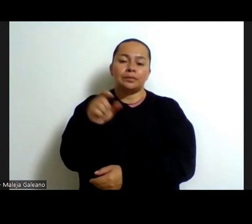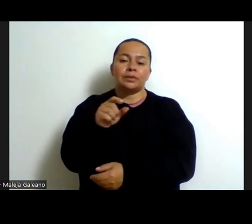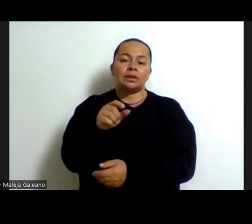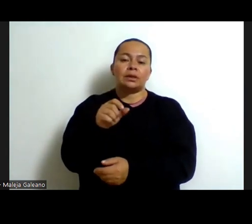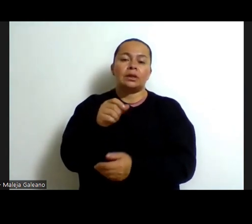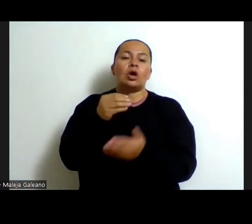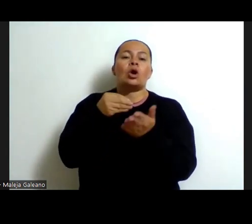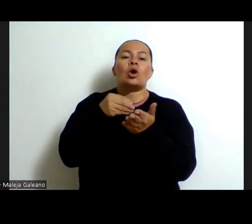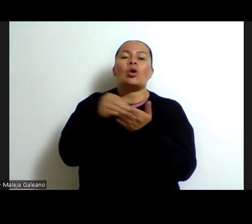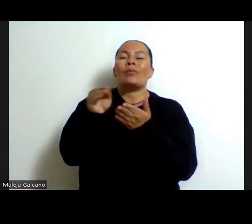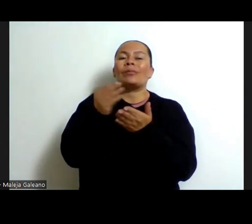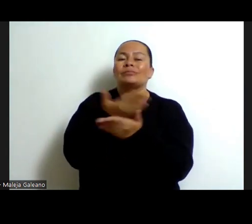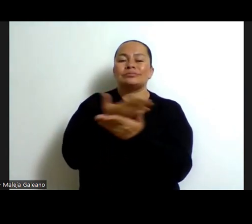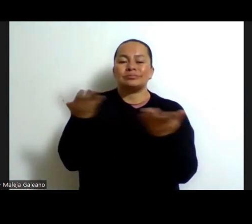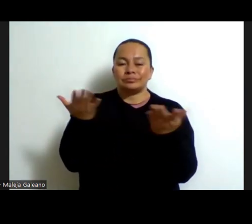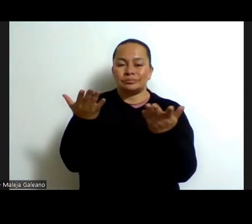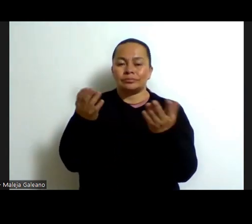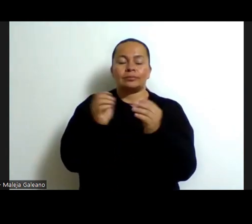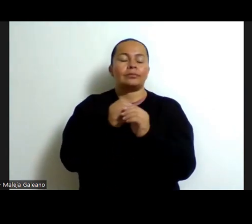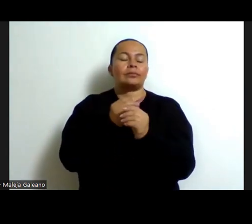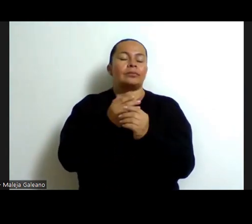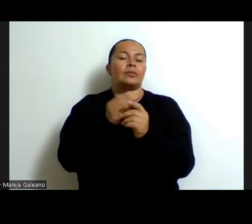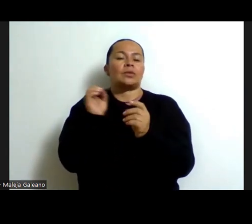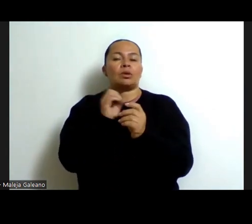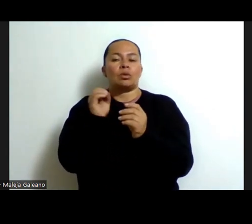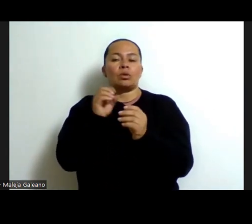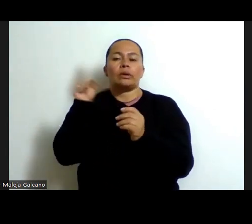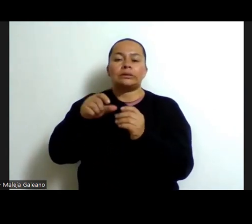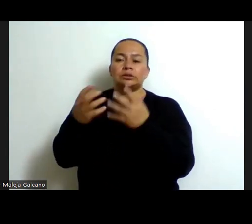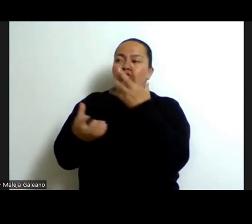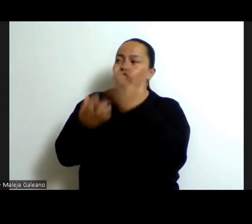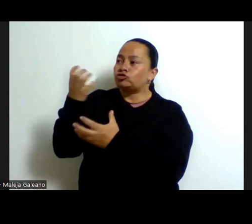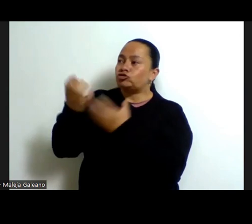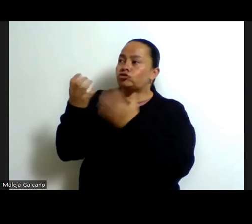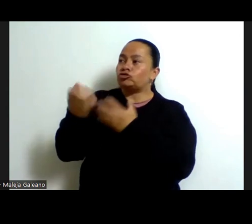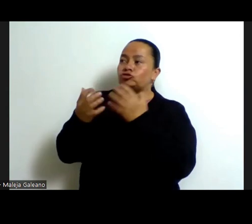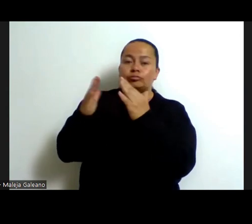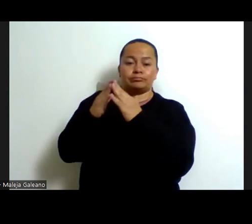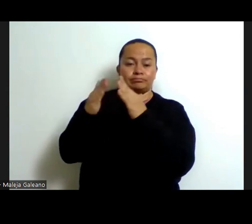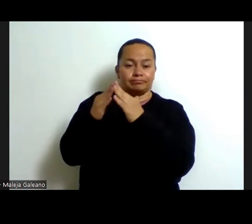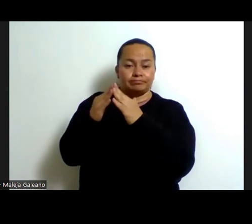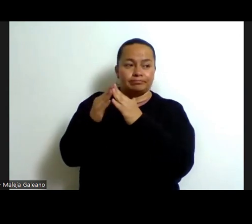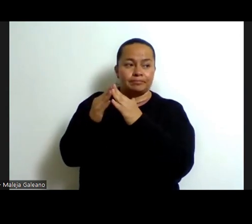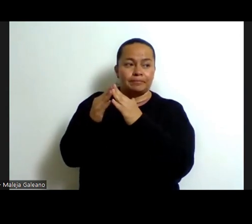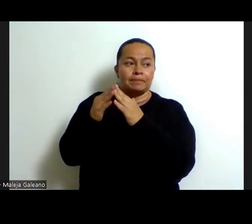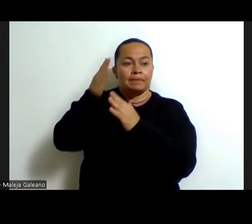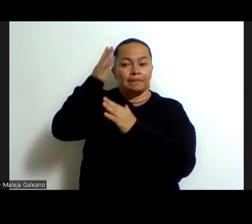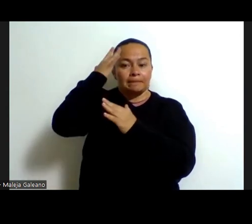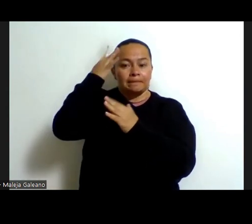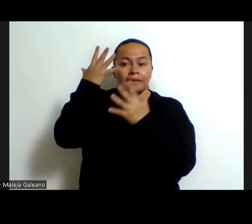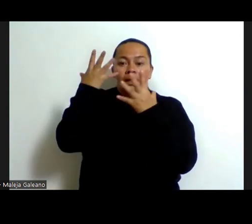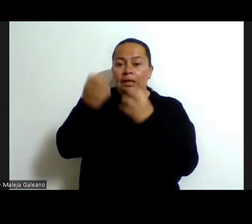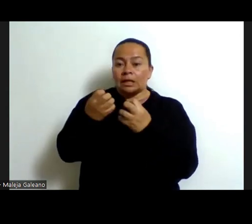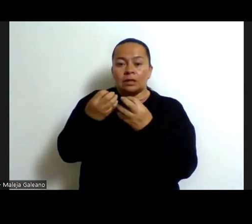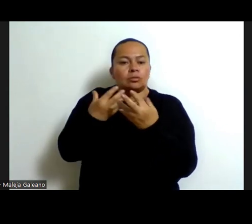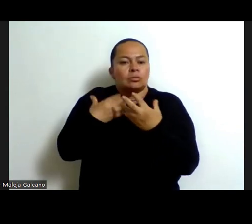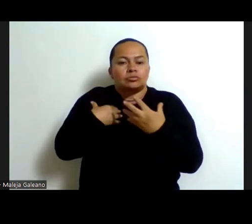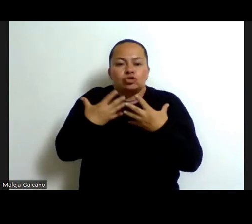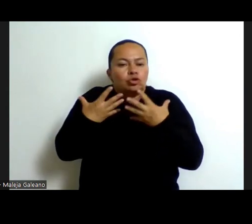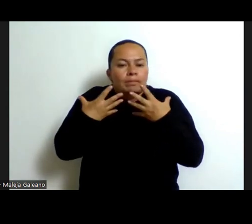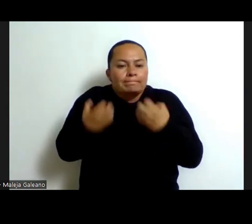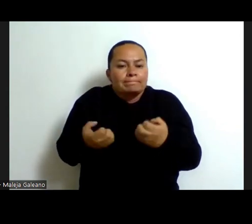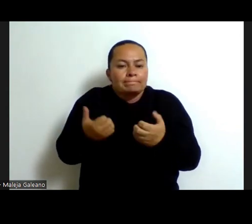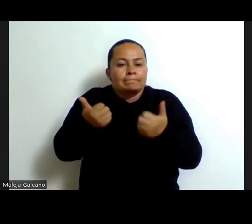compras eh Si necesito cocinar en la casa eh porque me quiero hacer lo que quiera sí